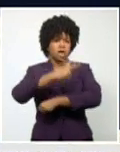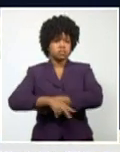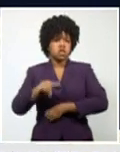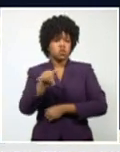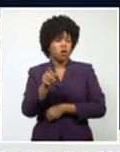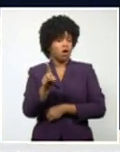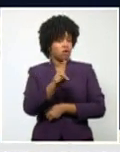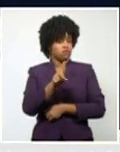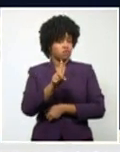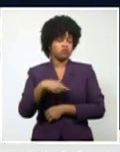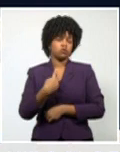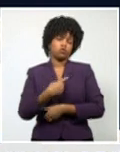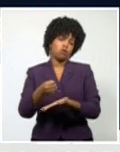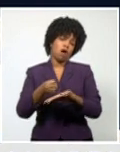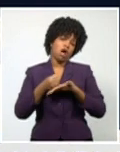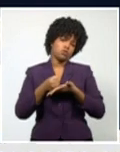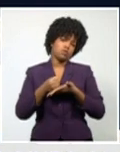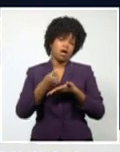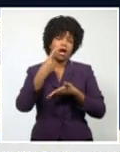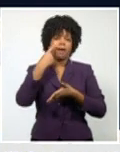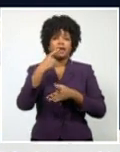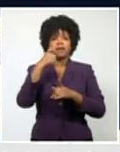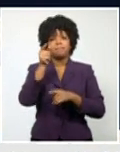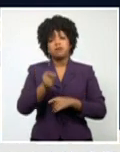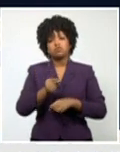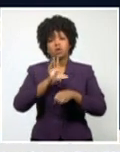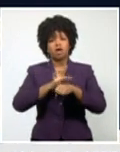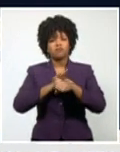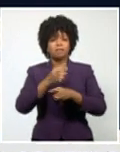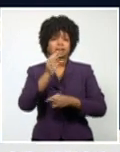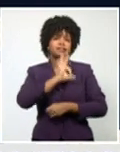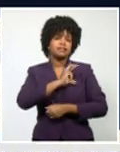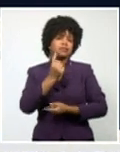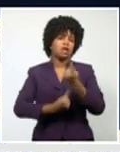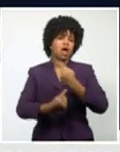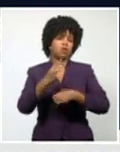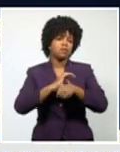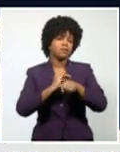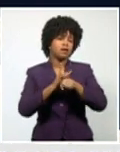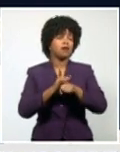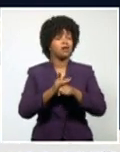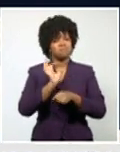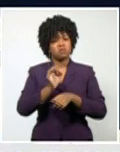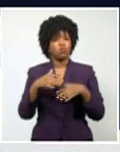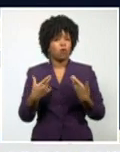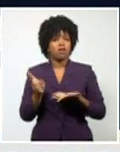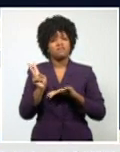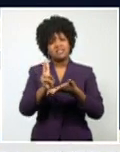nos ayuda a detectar personas que tienen síntomas de la enfermedad, y es la autopesquisa. La